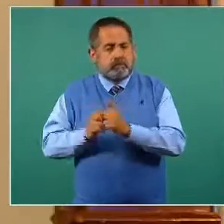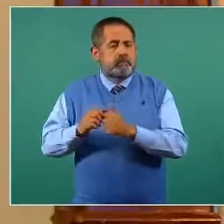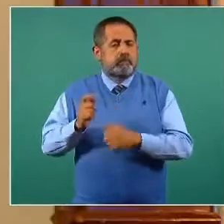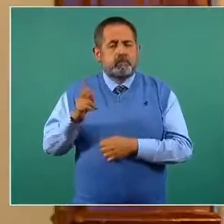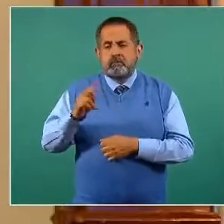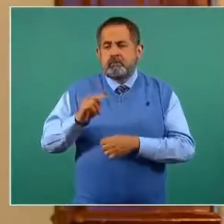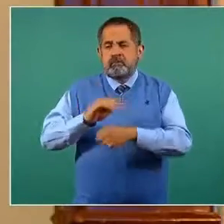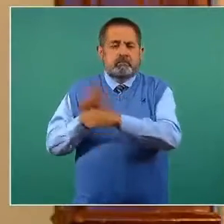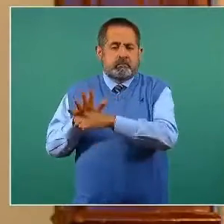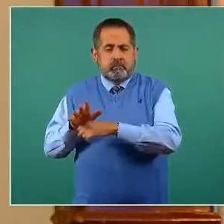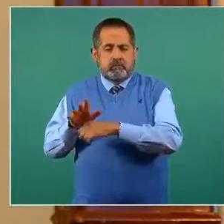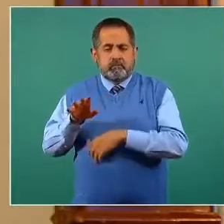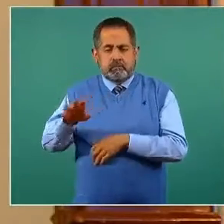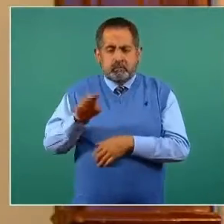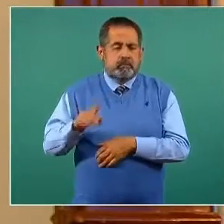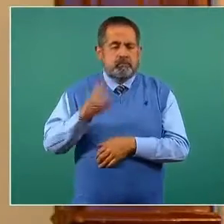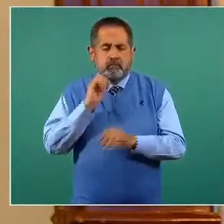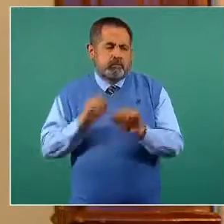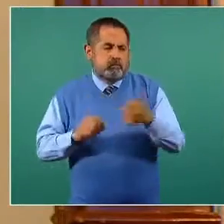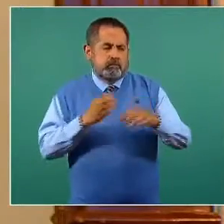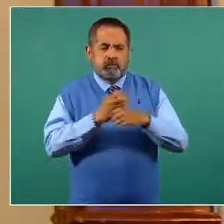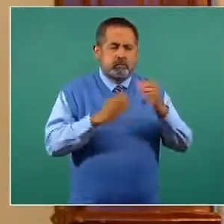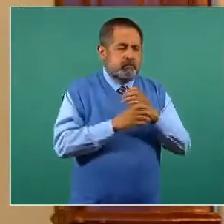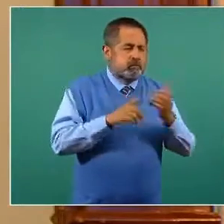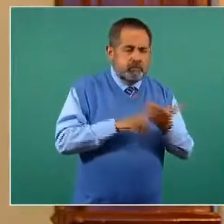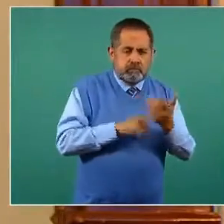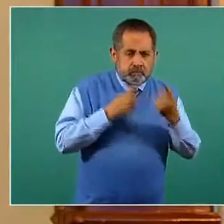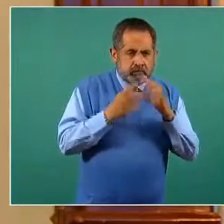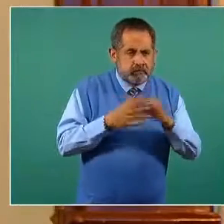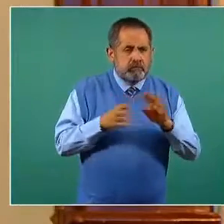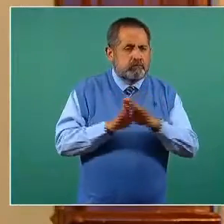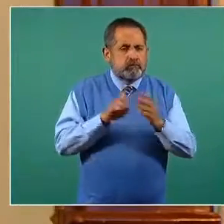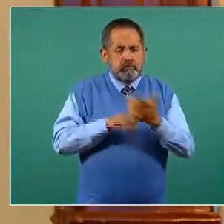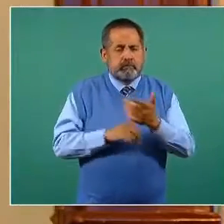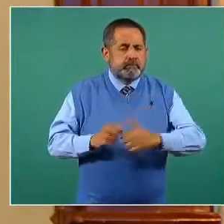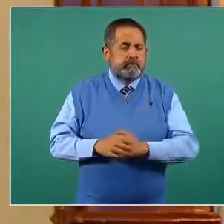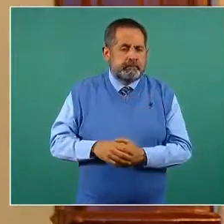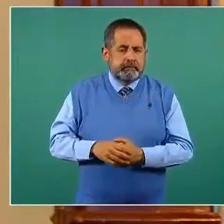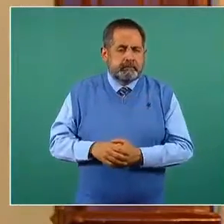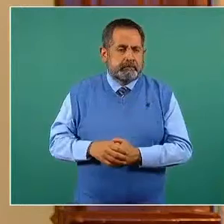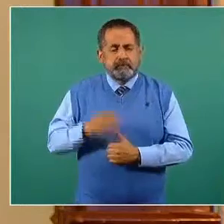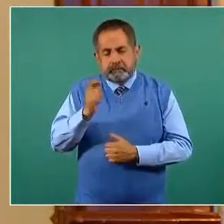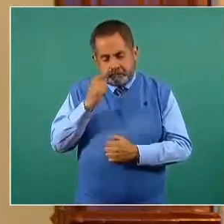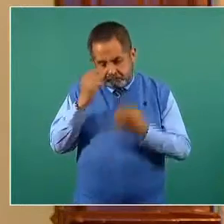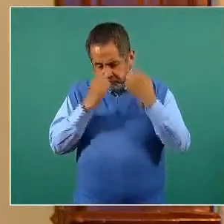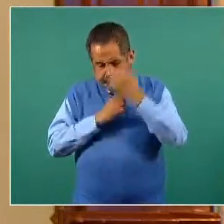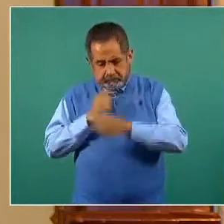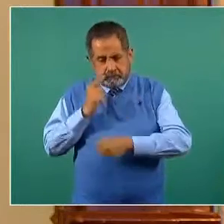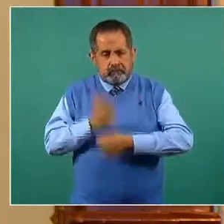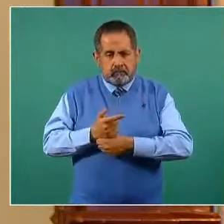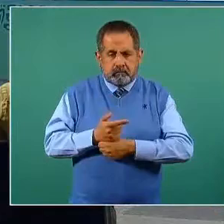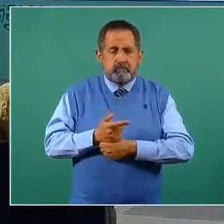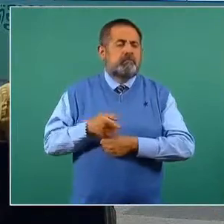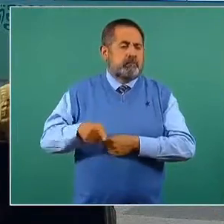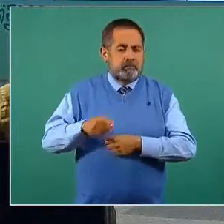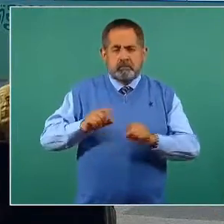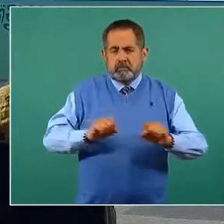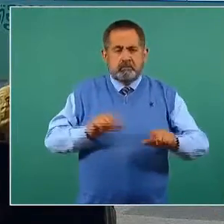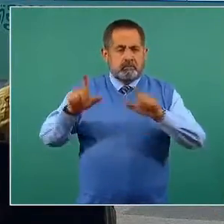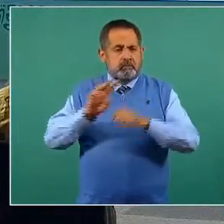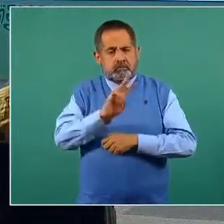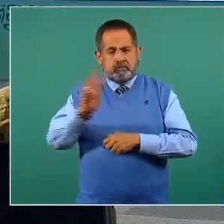y obviamente también por otras causas de otro tipo de enfermedades. Este análisis ustedes lo encuentran publicado en la